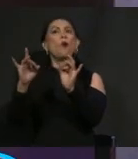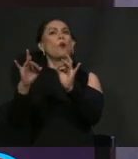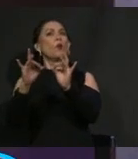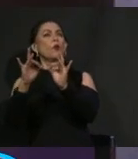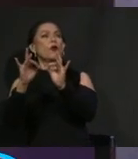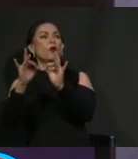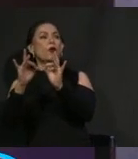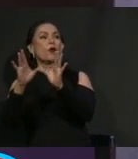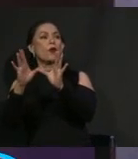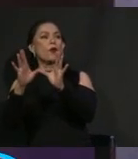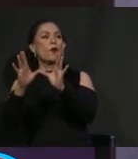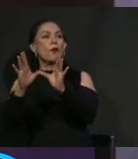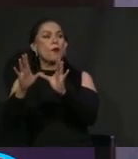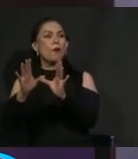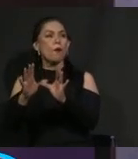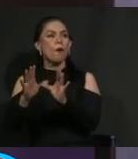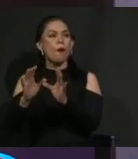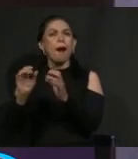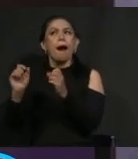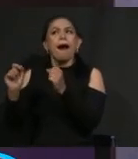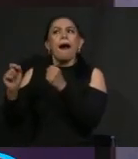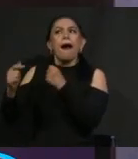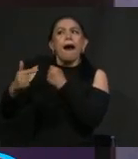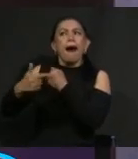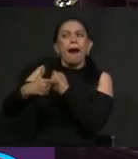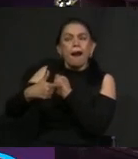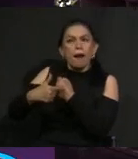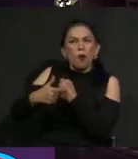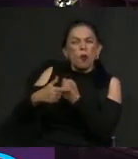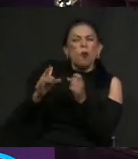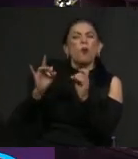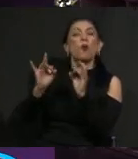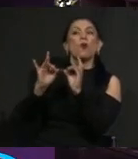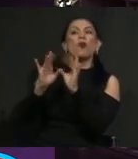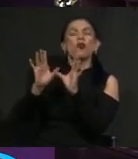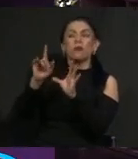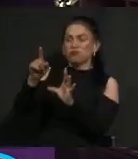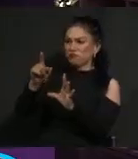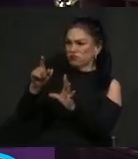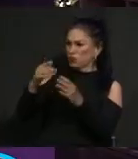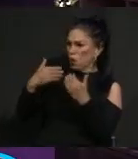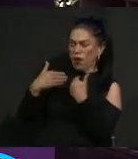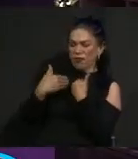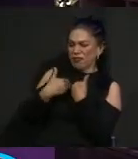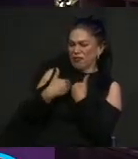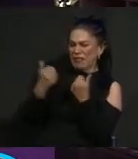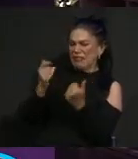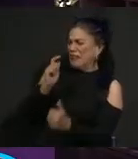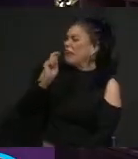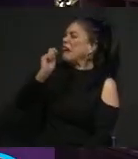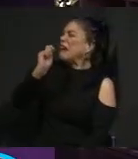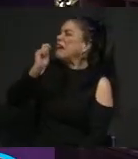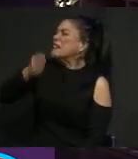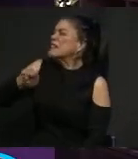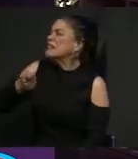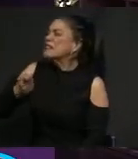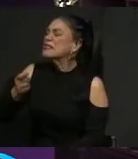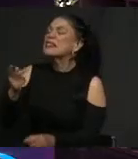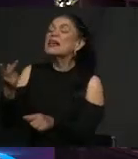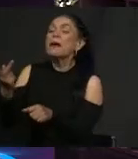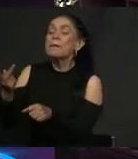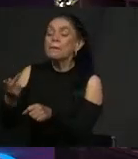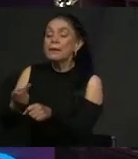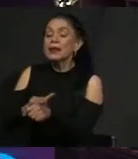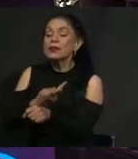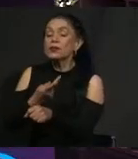a todo mundo hasta nos sacó de onda porque no entendíamos que era lo que estaba pasando Nos tocó trabajar mucho tiempo juntos de ahí de donde yo lo